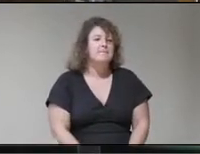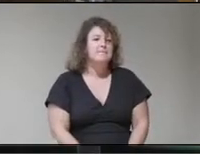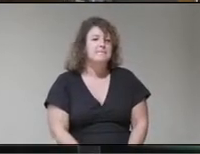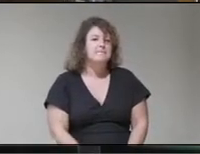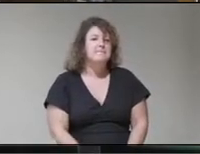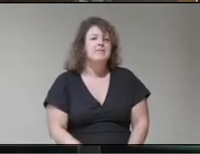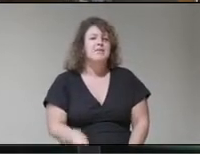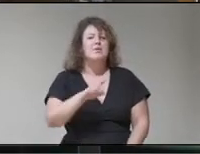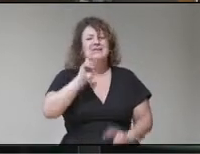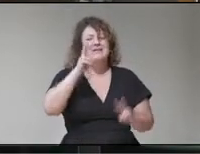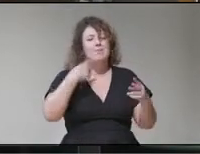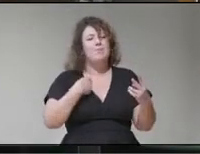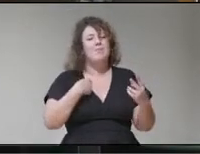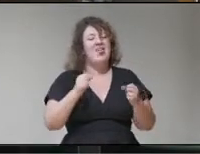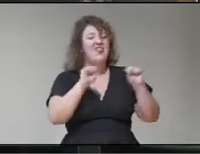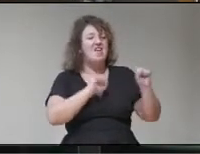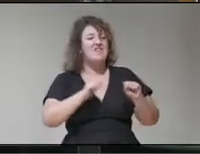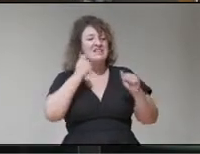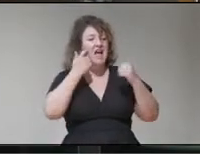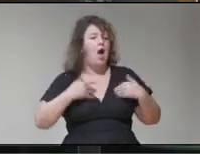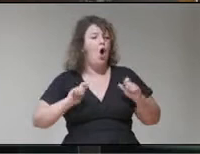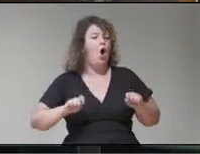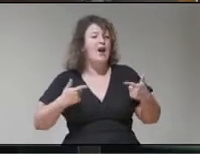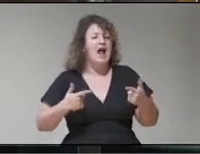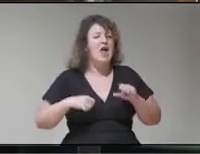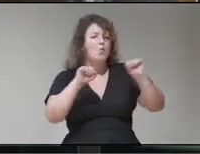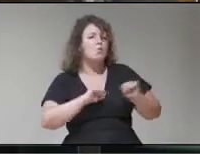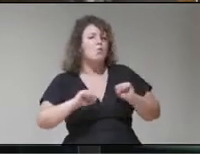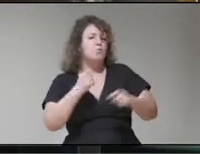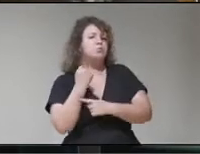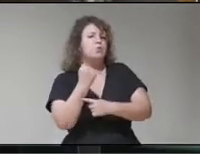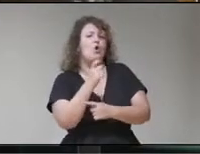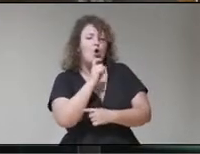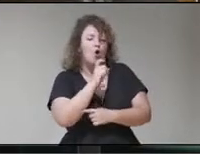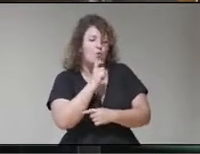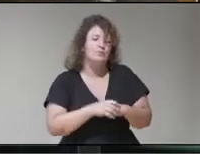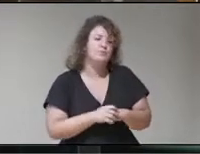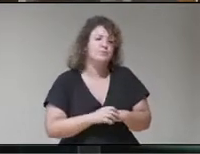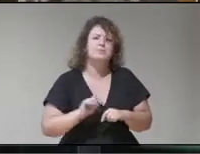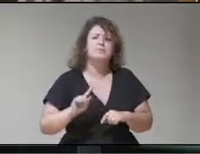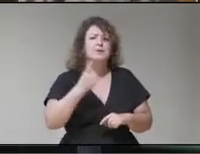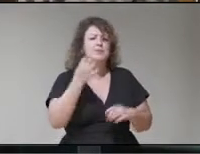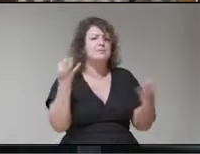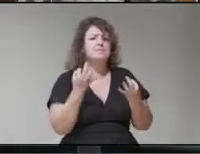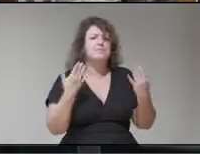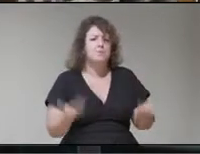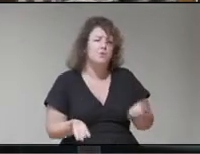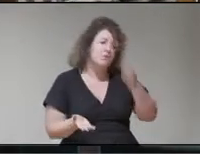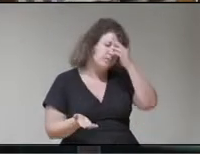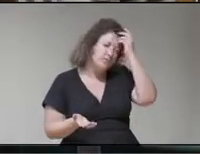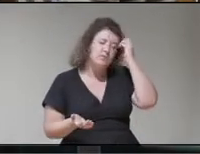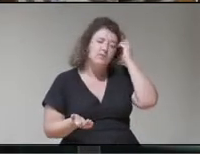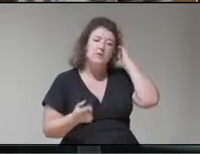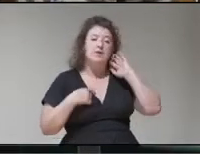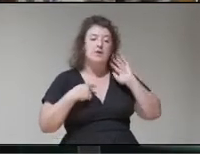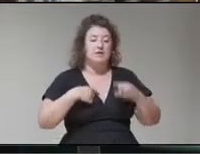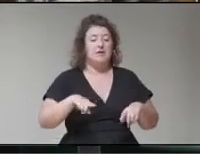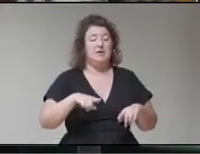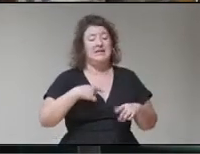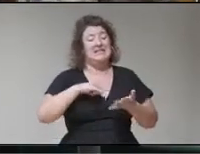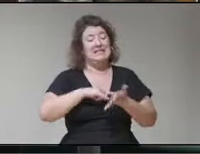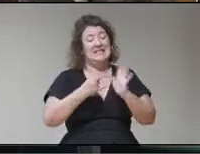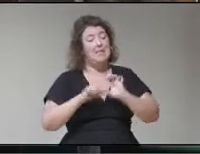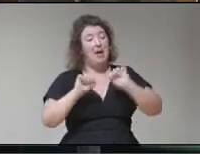la potenciación de la defensa orgánica. Vamos a ver. Lo primero de todo que es importante es la maduración postnatal del sistema